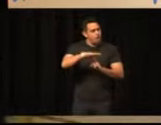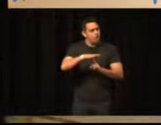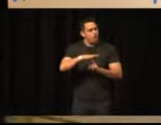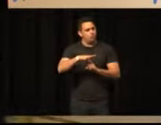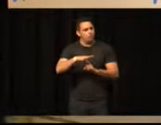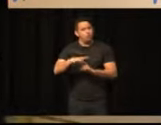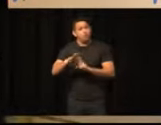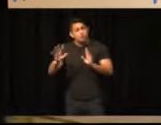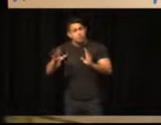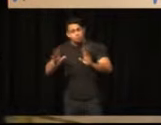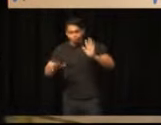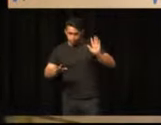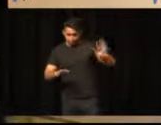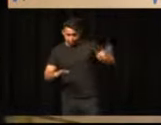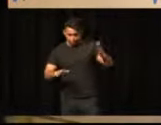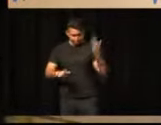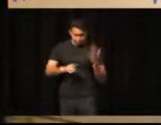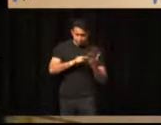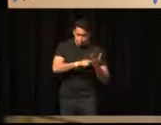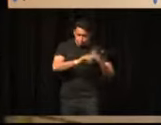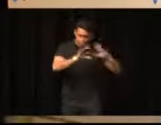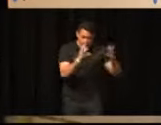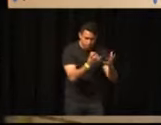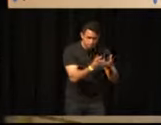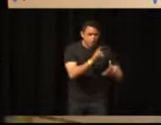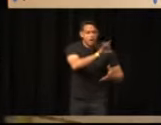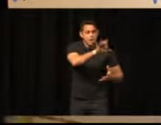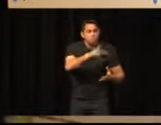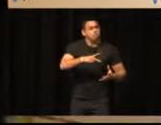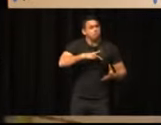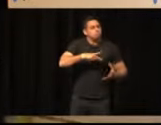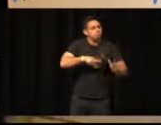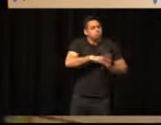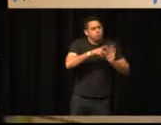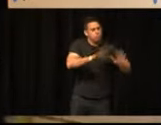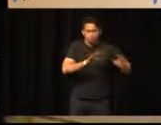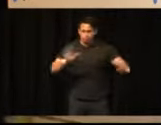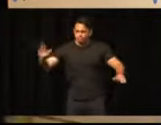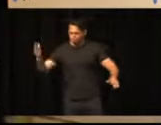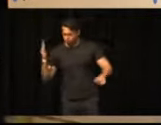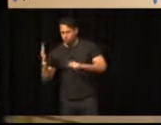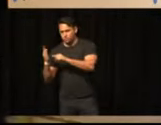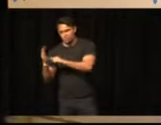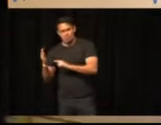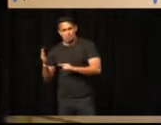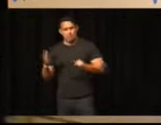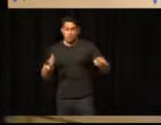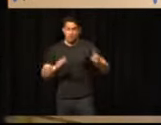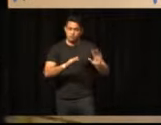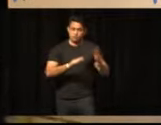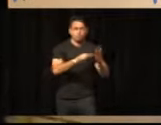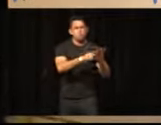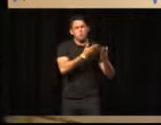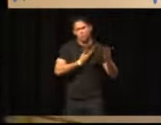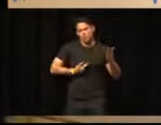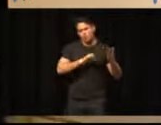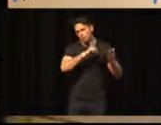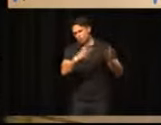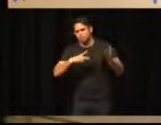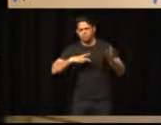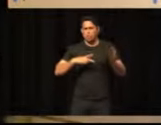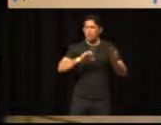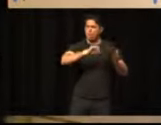tiene 10 organizaciones que vienen cada uno por su lado, bien sea en el sector privado, bien